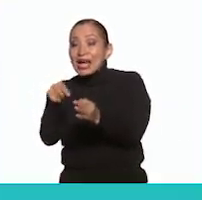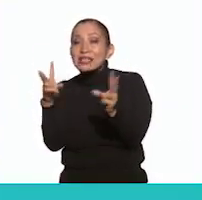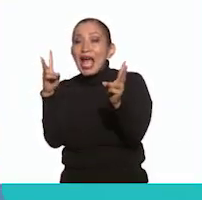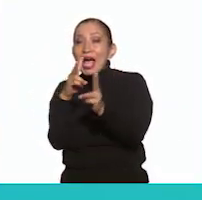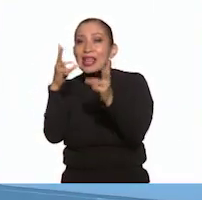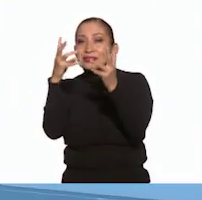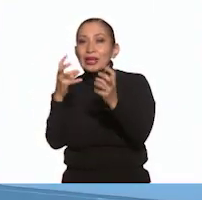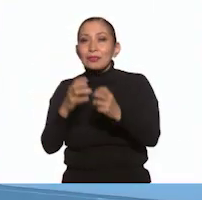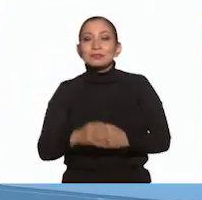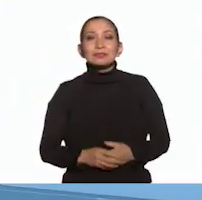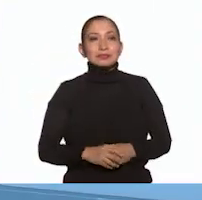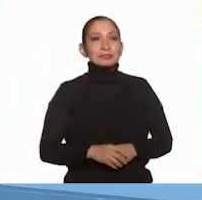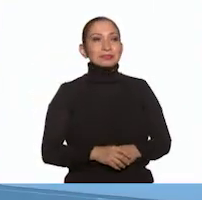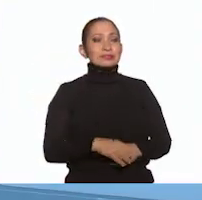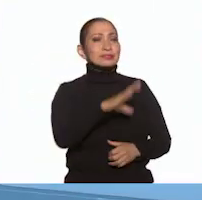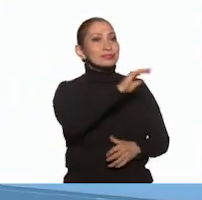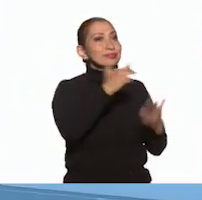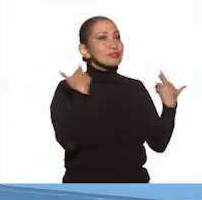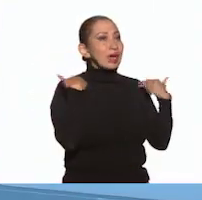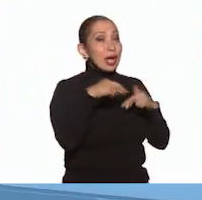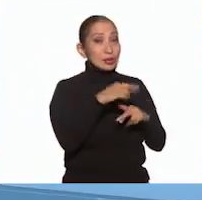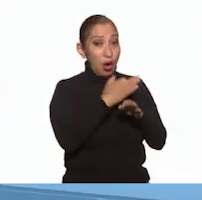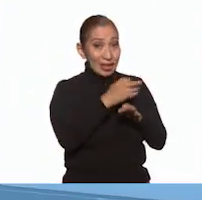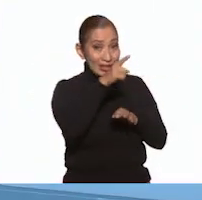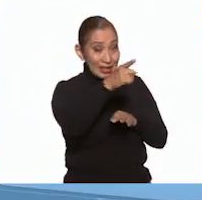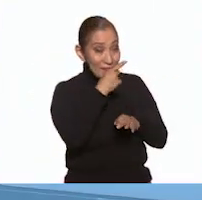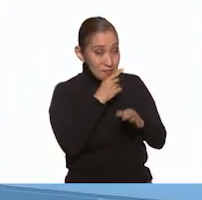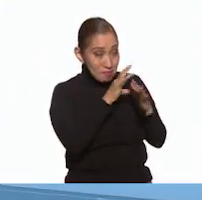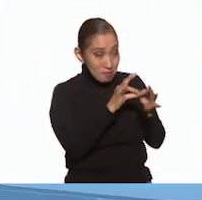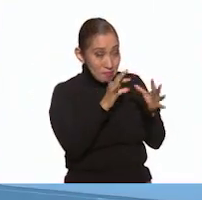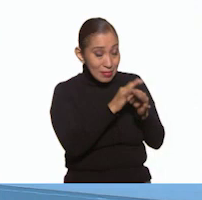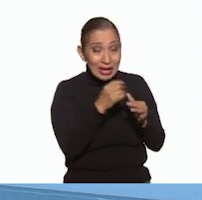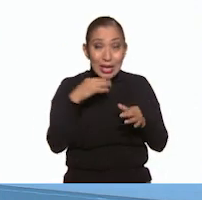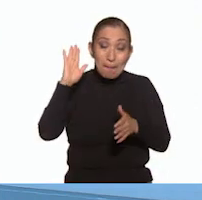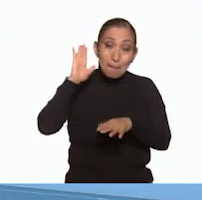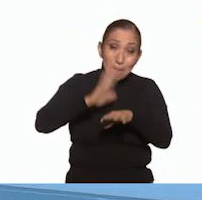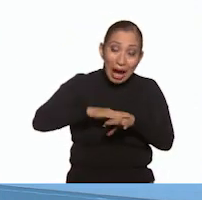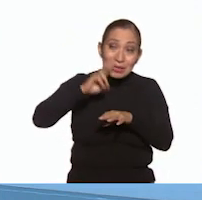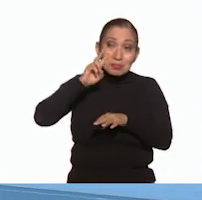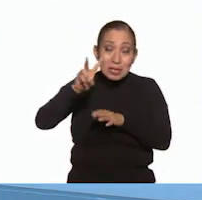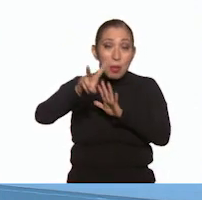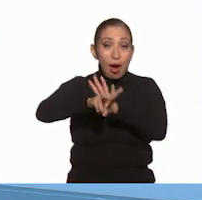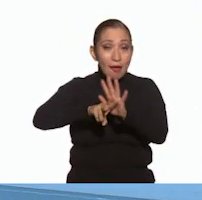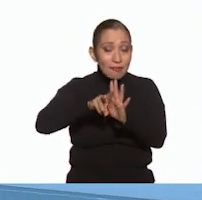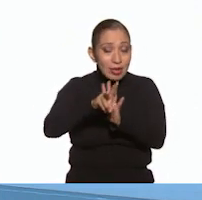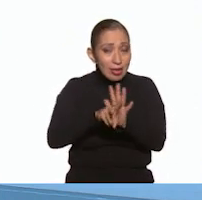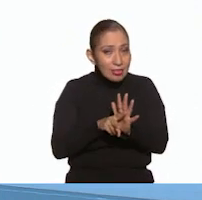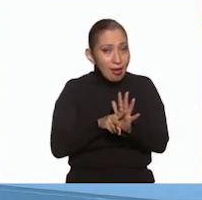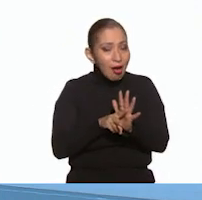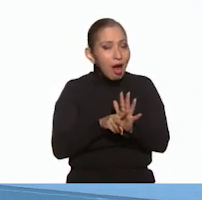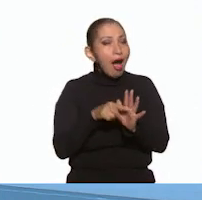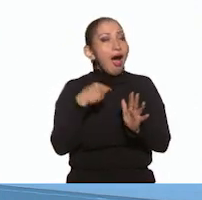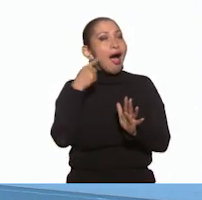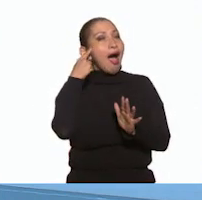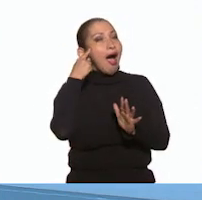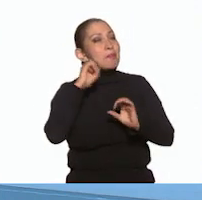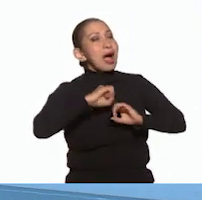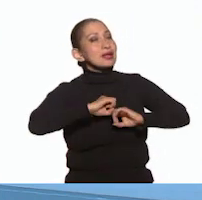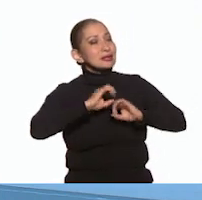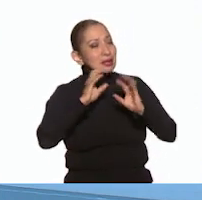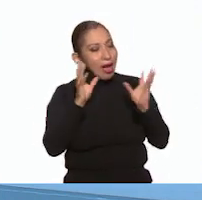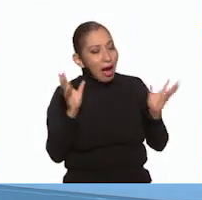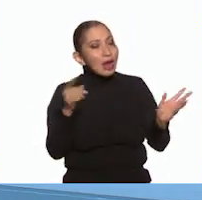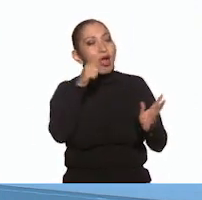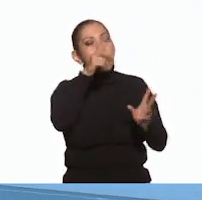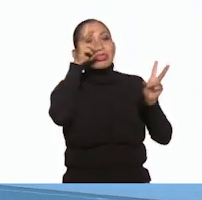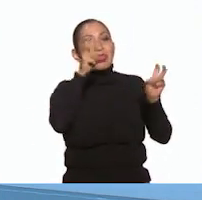seco. Maestra, con lo que usted nos ha explicado y con lo que observamos en el video, me ha quedado muy claro